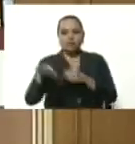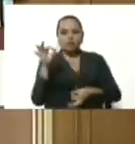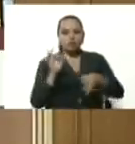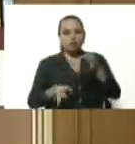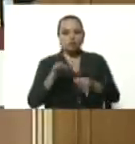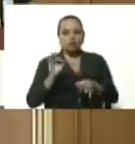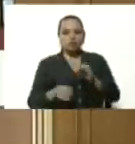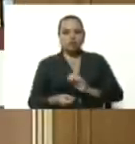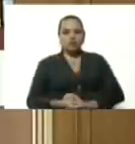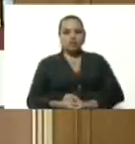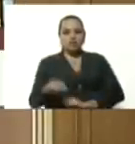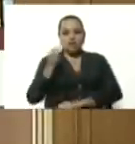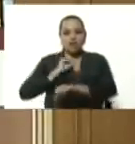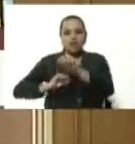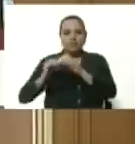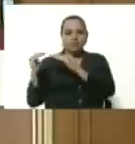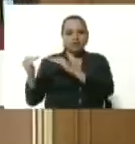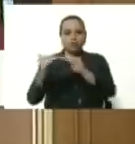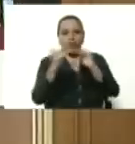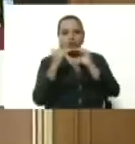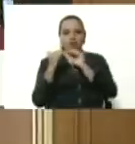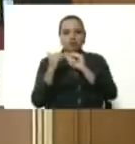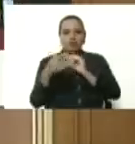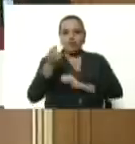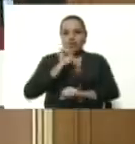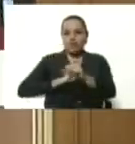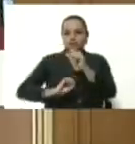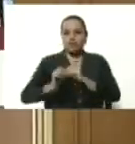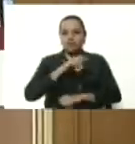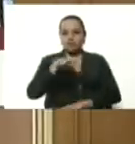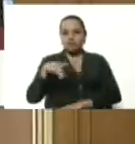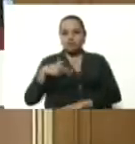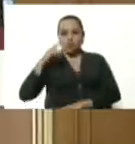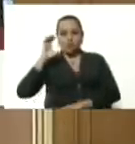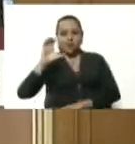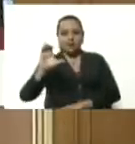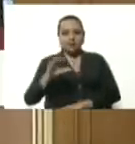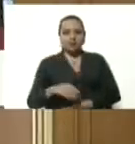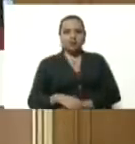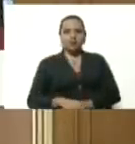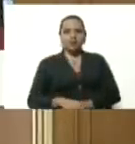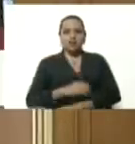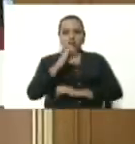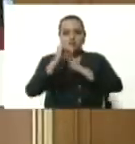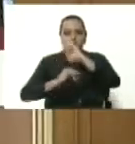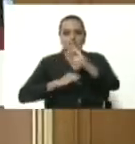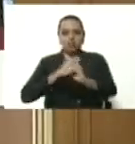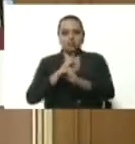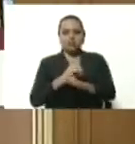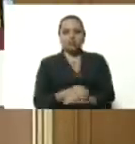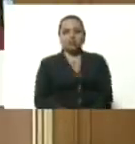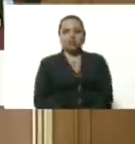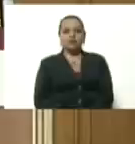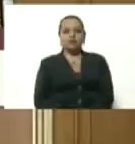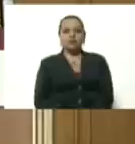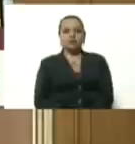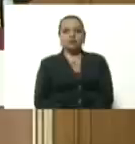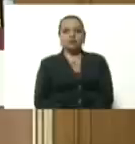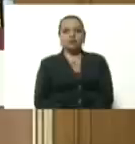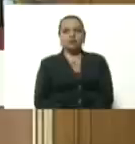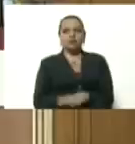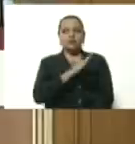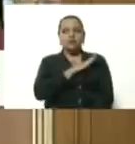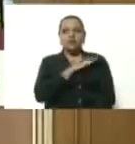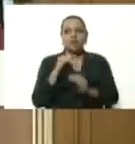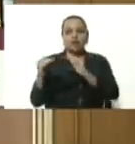justicia, la defensa de la igualdad, la defensa de nuestro país en el escenario internacional, que tiene